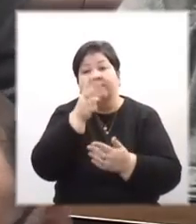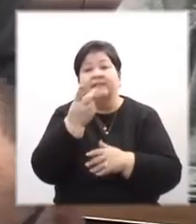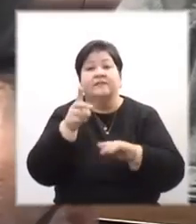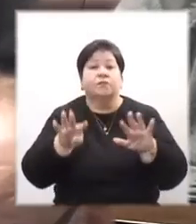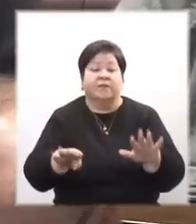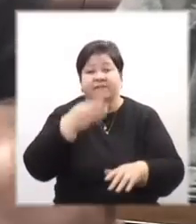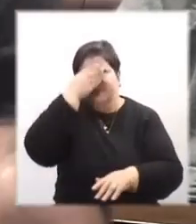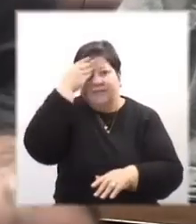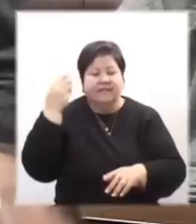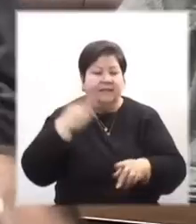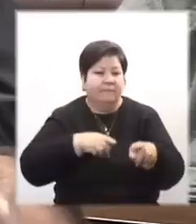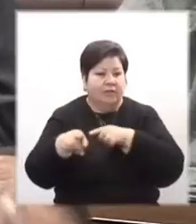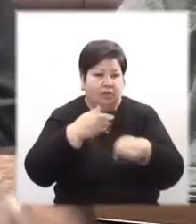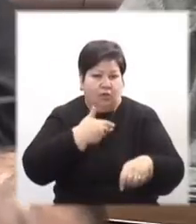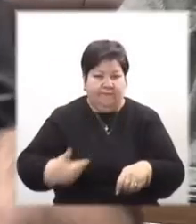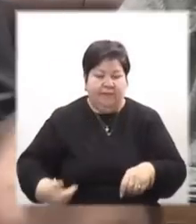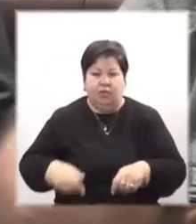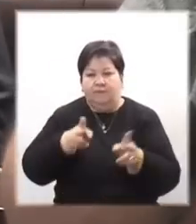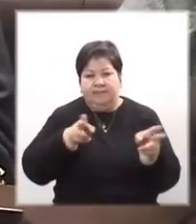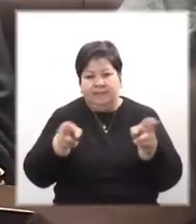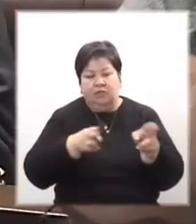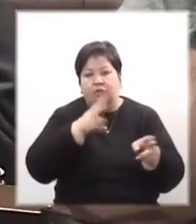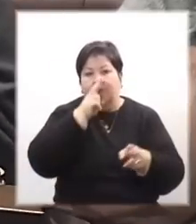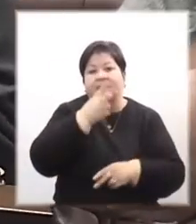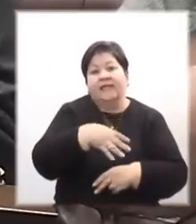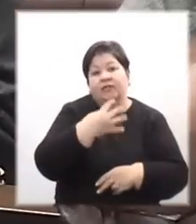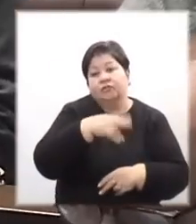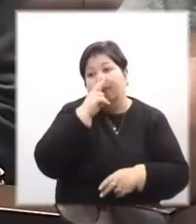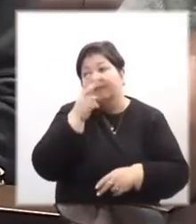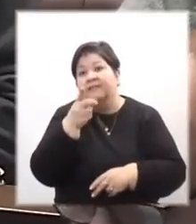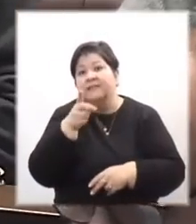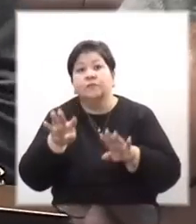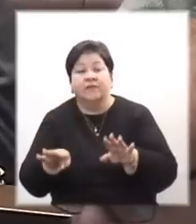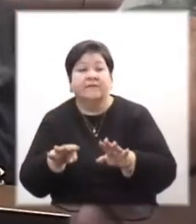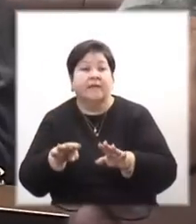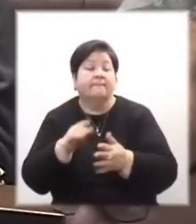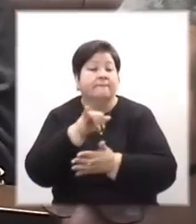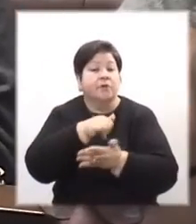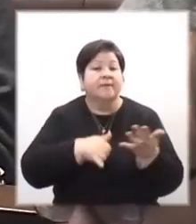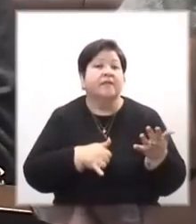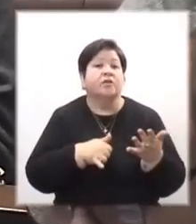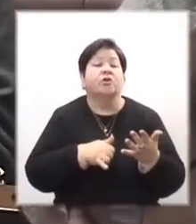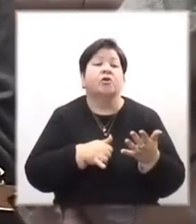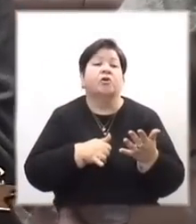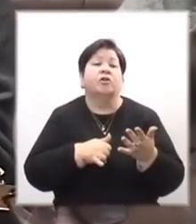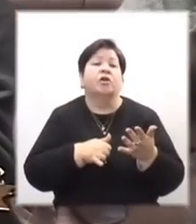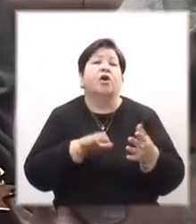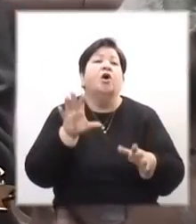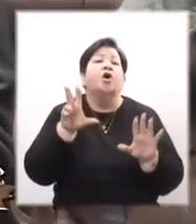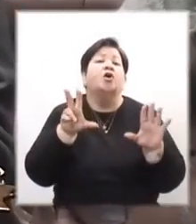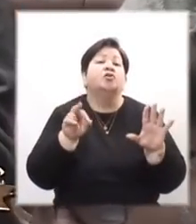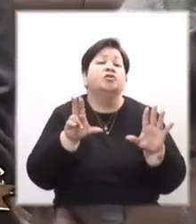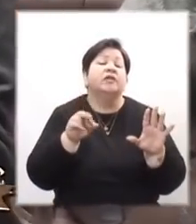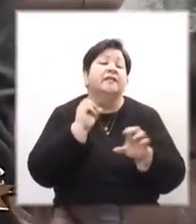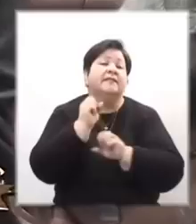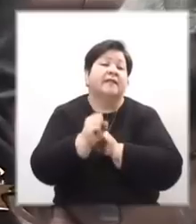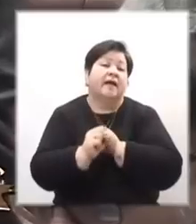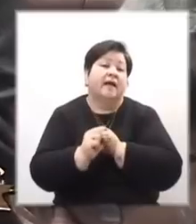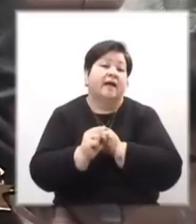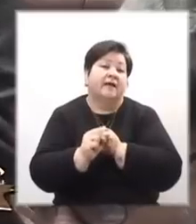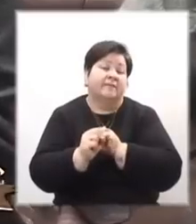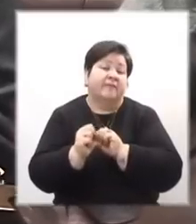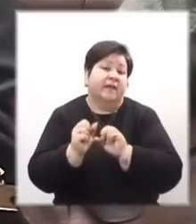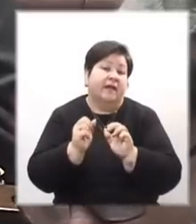Frente Amplio, en este último periodo, 2014-2019, el promedio anual de muertes dudosas fue de 80 al año. En lo que va de